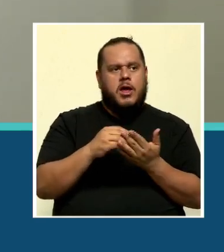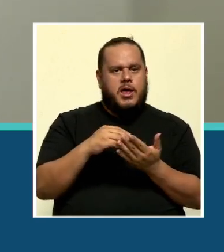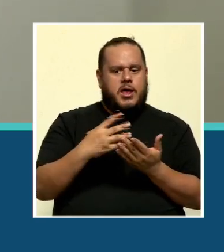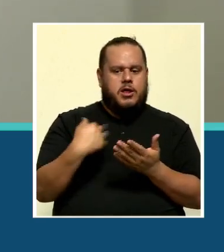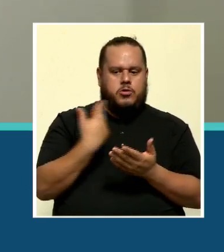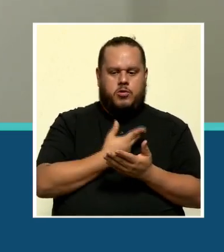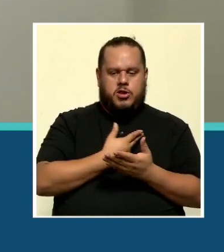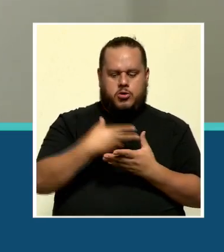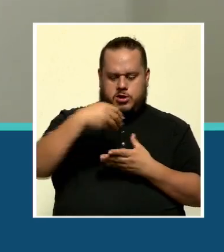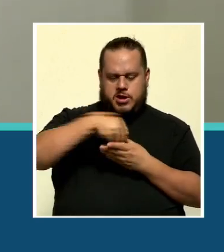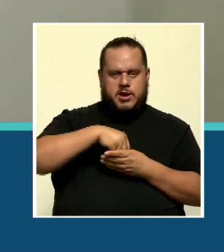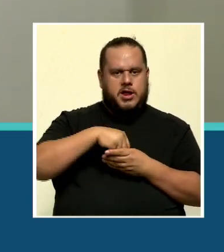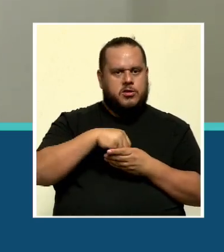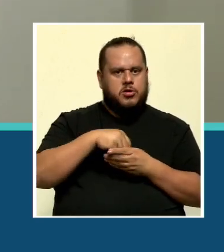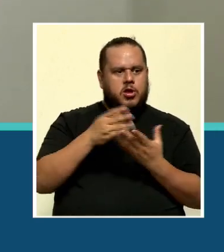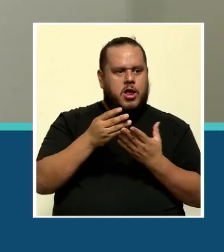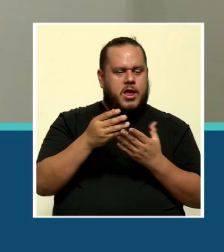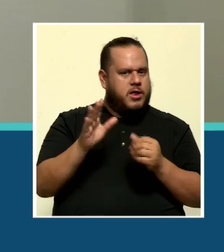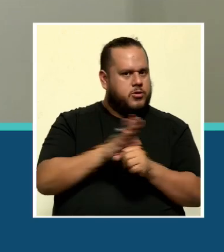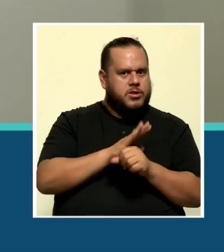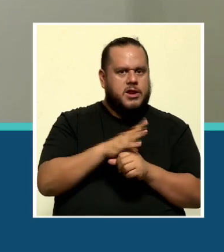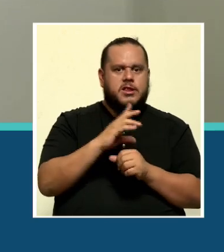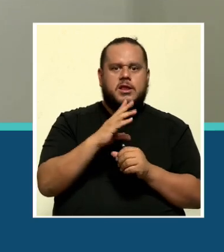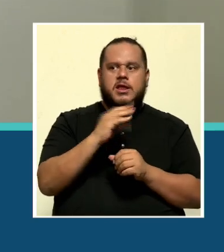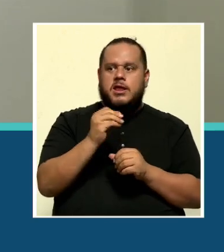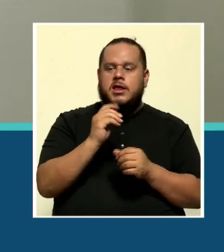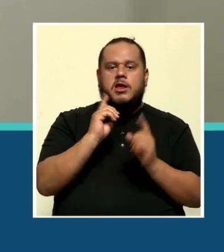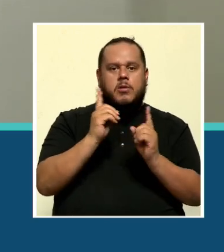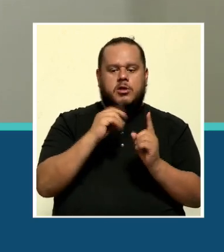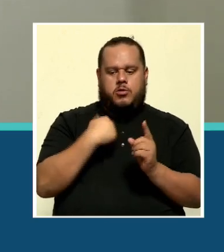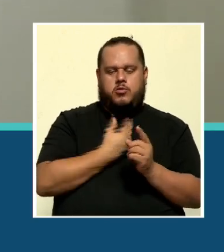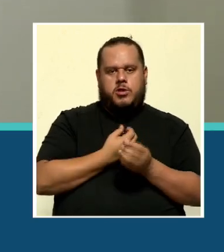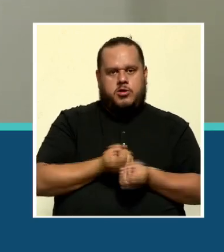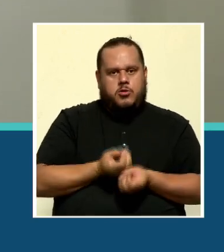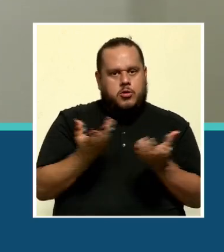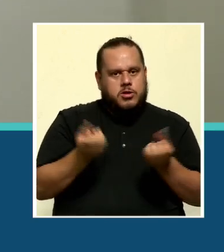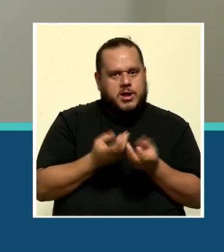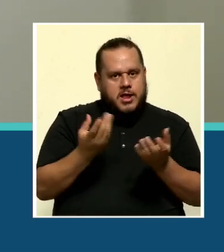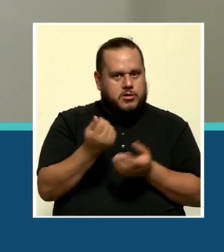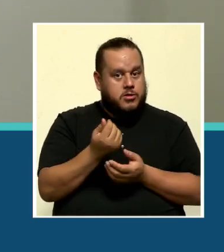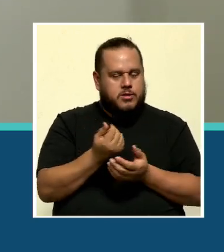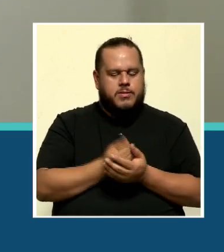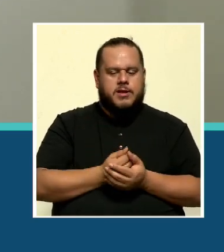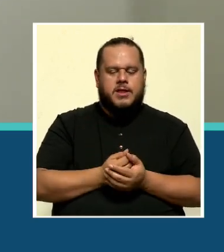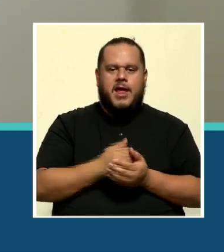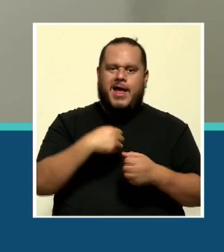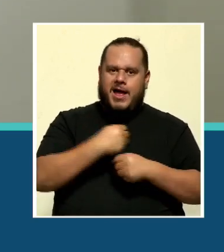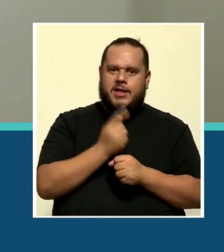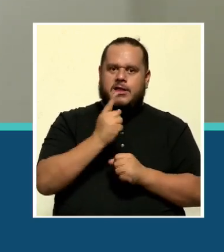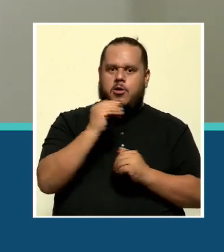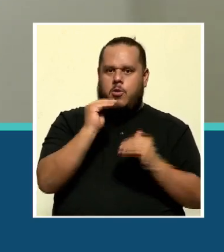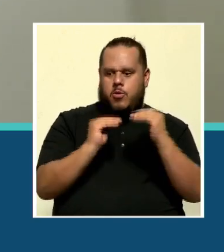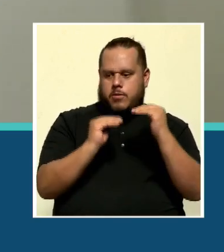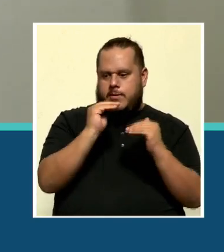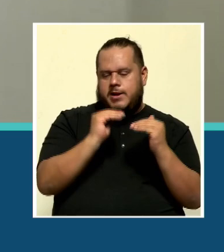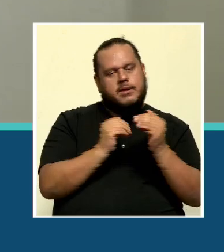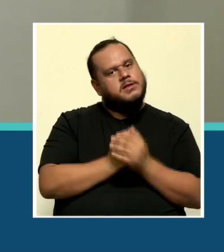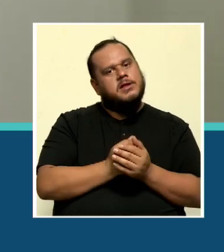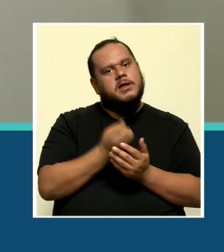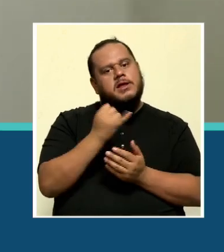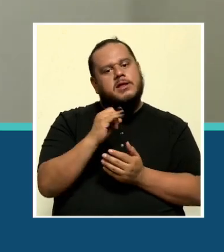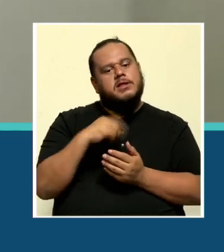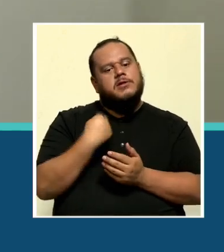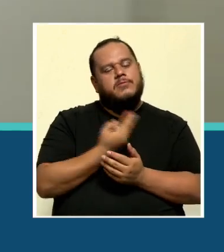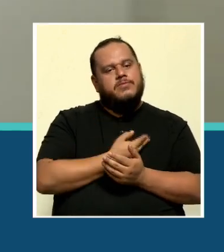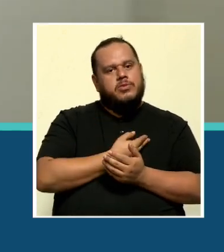totales, por un lado, y también cuáles son nuestros gastos totales por el otro, y hacer un balance. Si